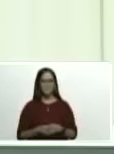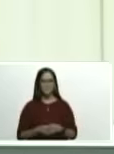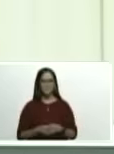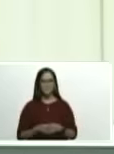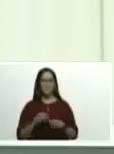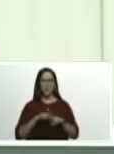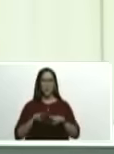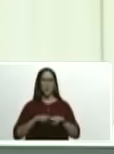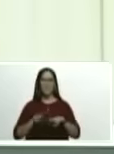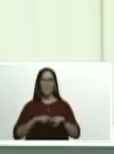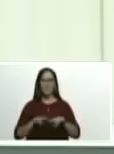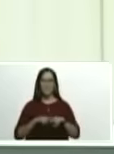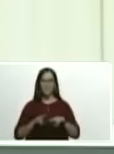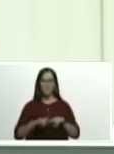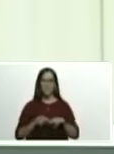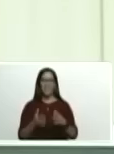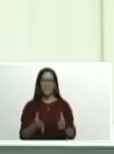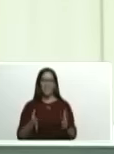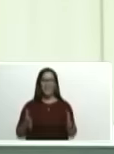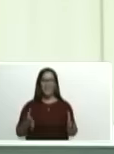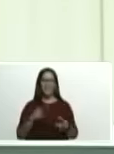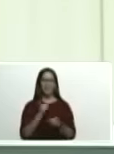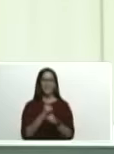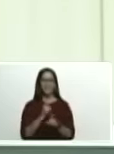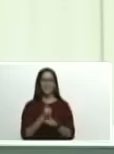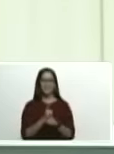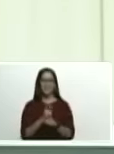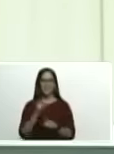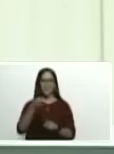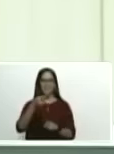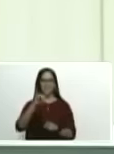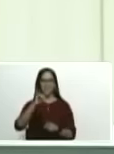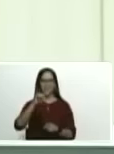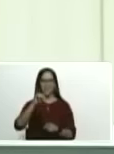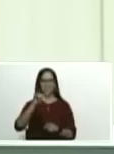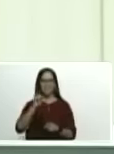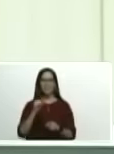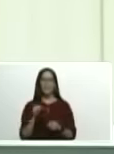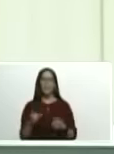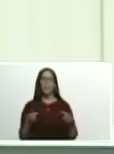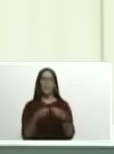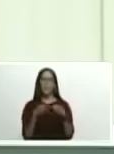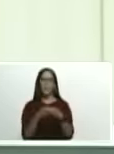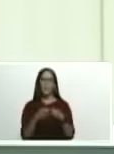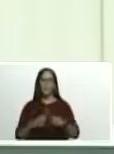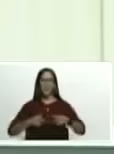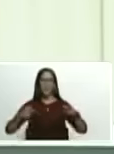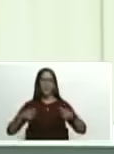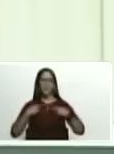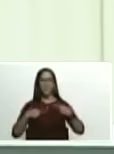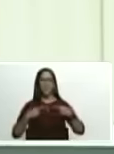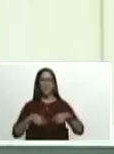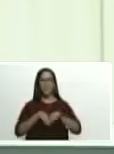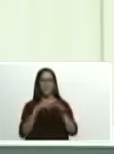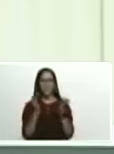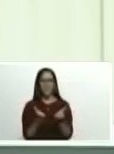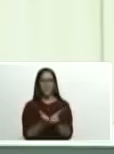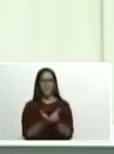los niños gaiteros que ganaron el récord Guinness como la orquesta más grande popular del